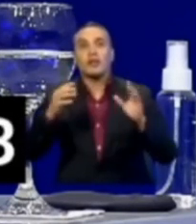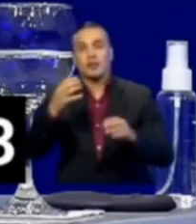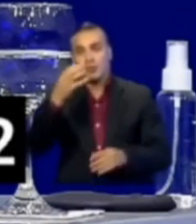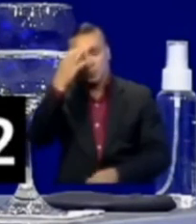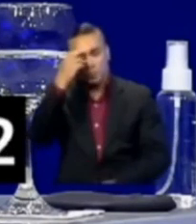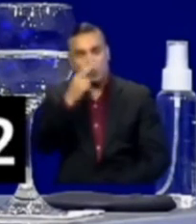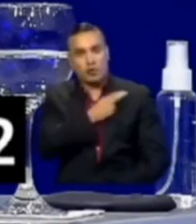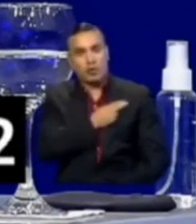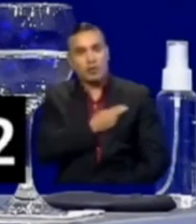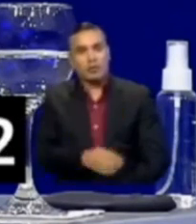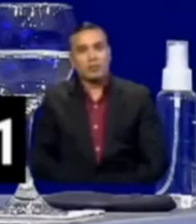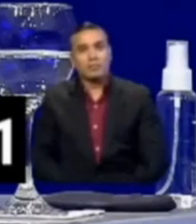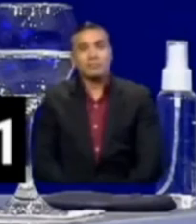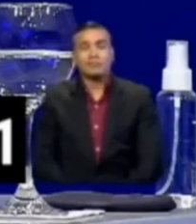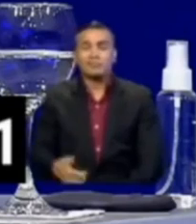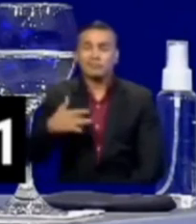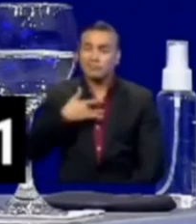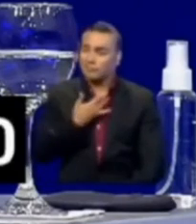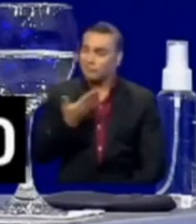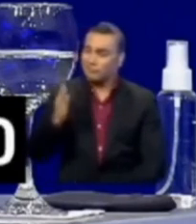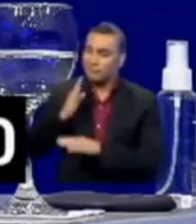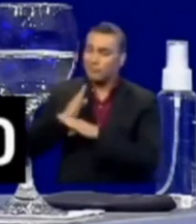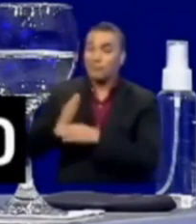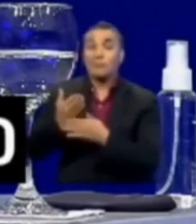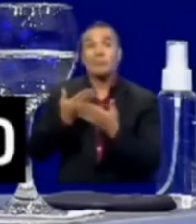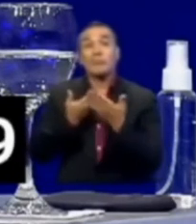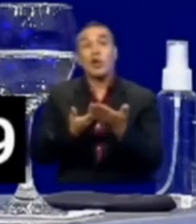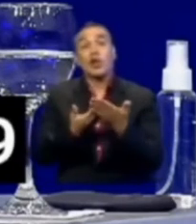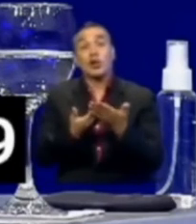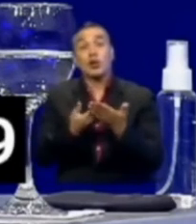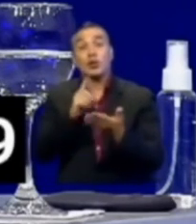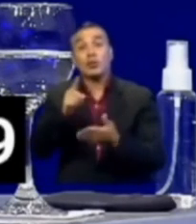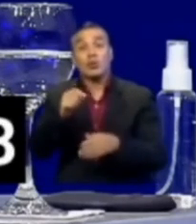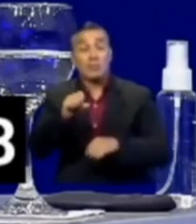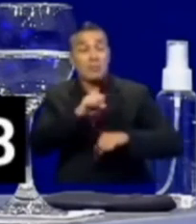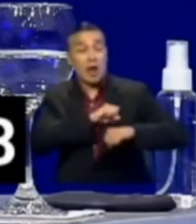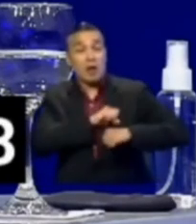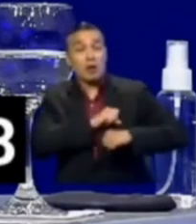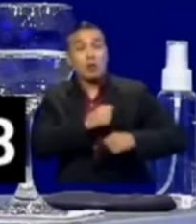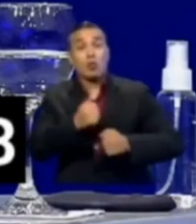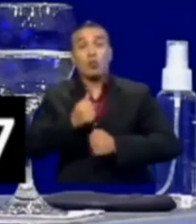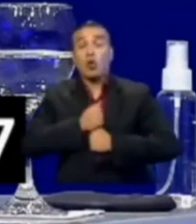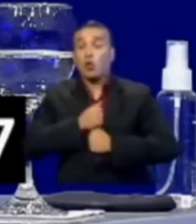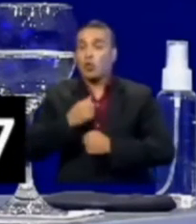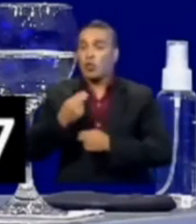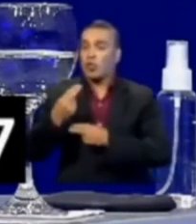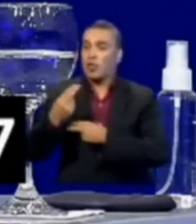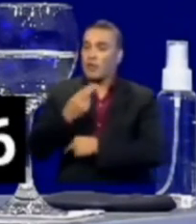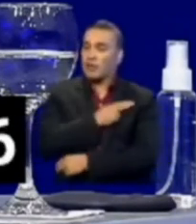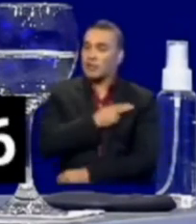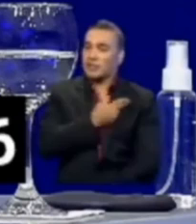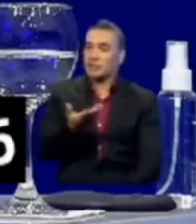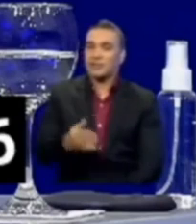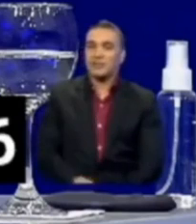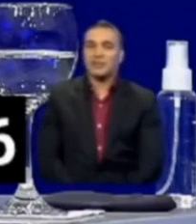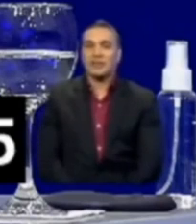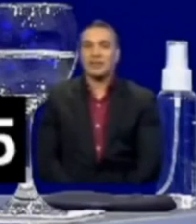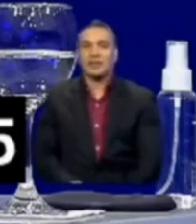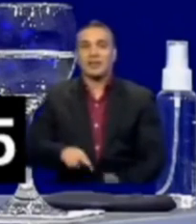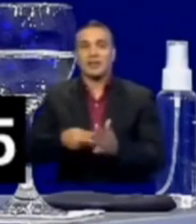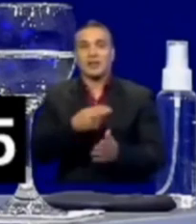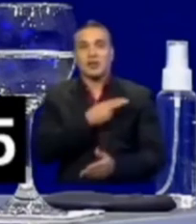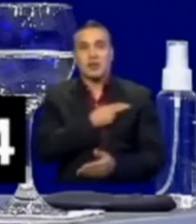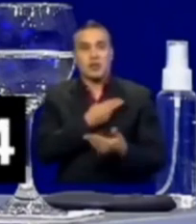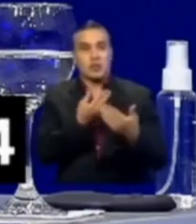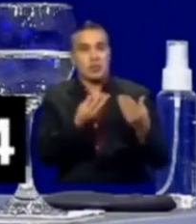educación superior. Qué pena que quiera defender ese modelo donde sus panas eran dueños de universidades y eran consideradas de